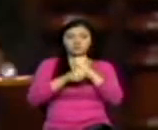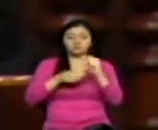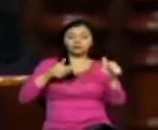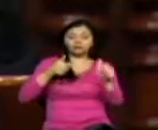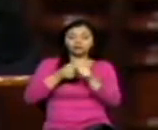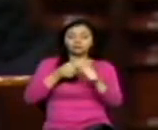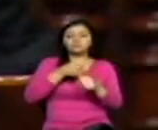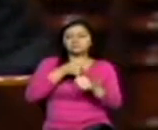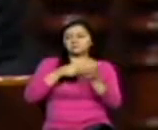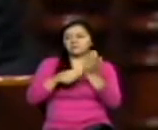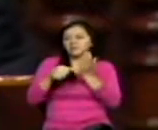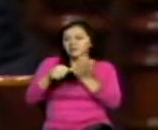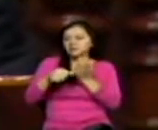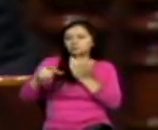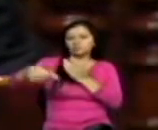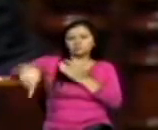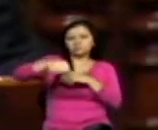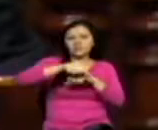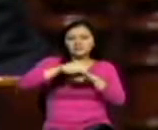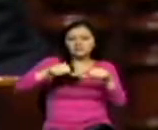más cercanos,